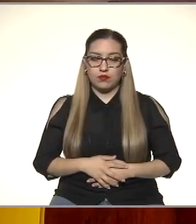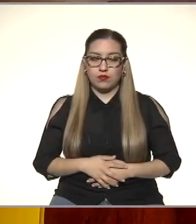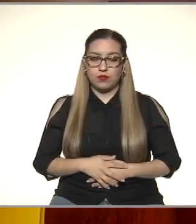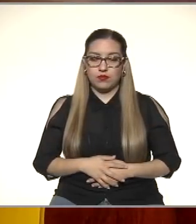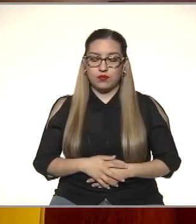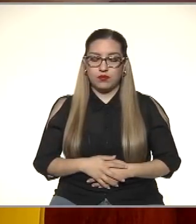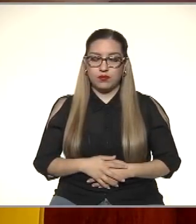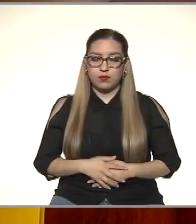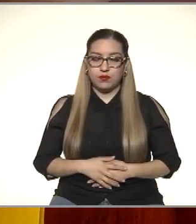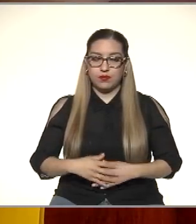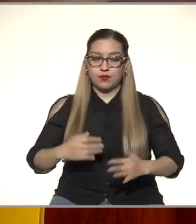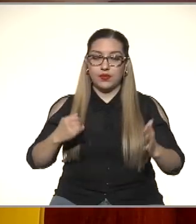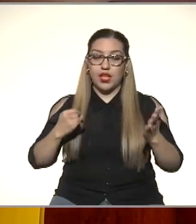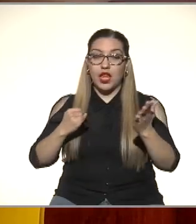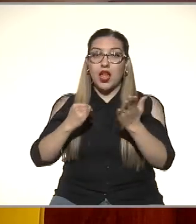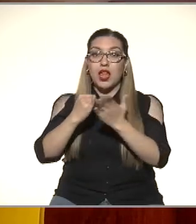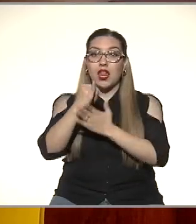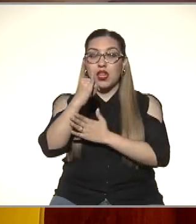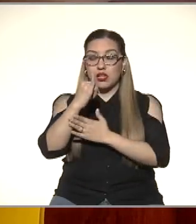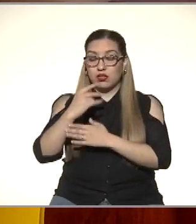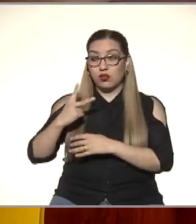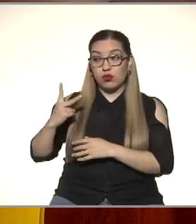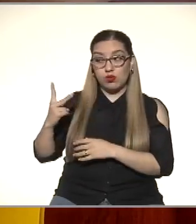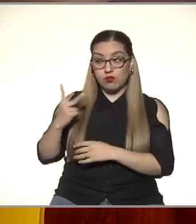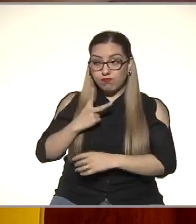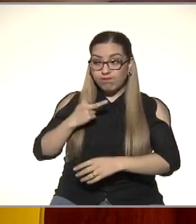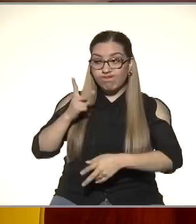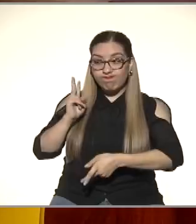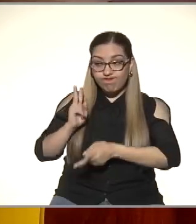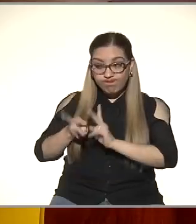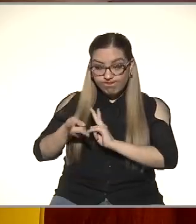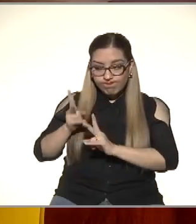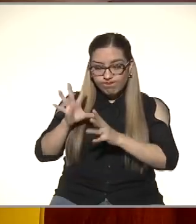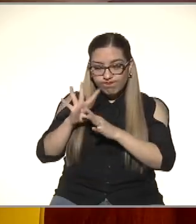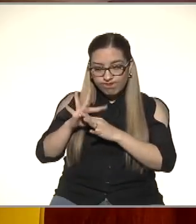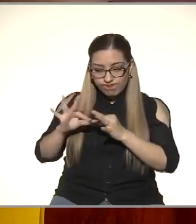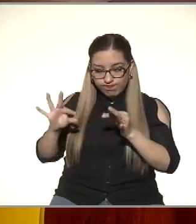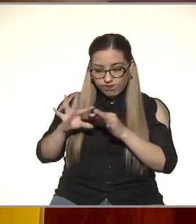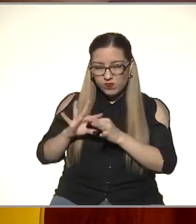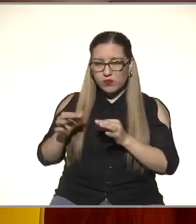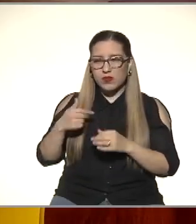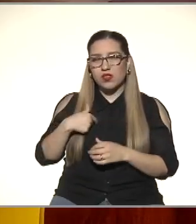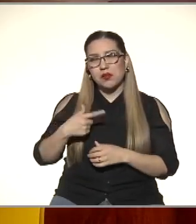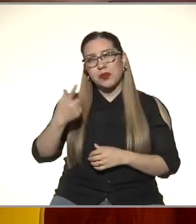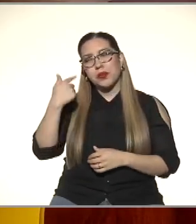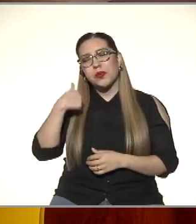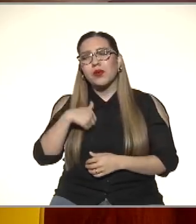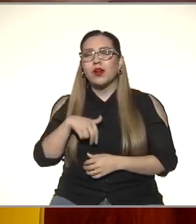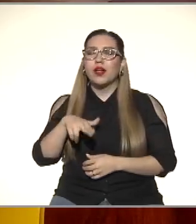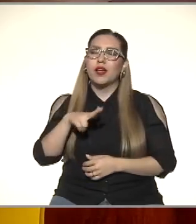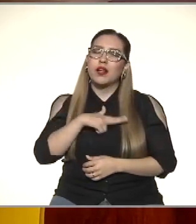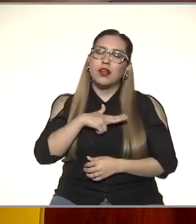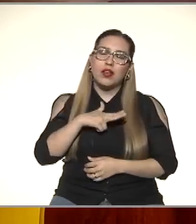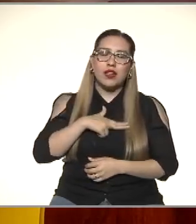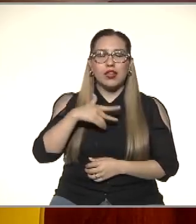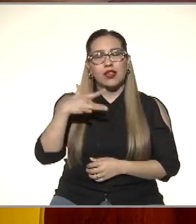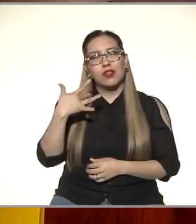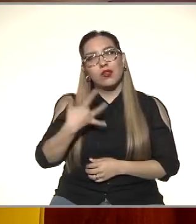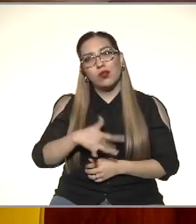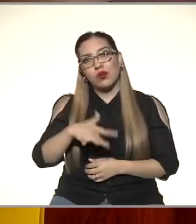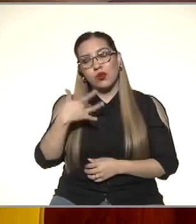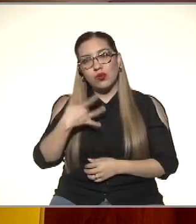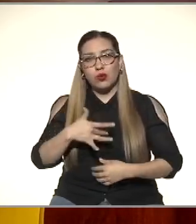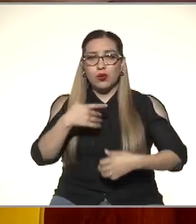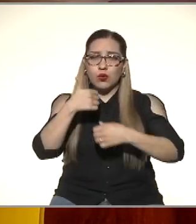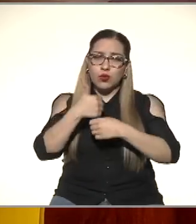una decisión platicada, no una decisión de la parte herida para, digamos, porque además a